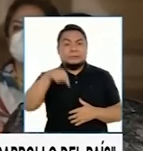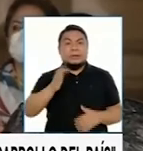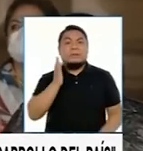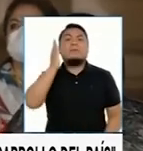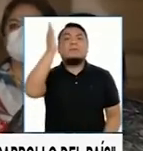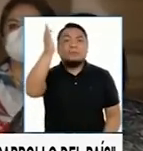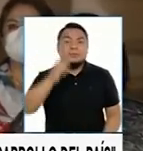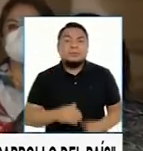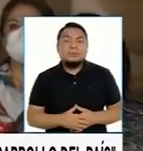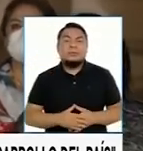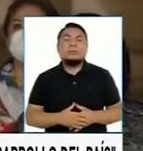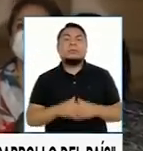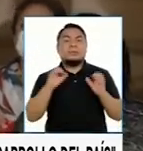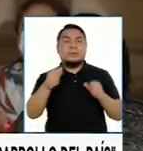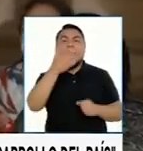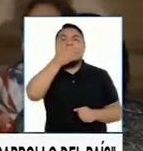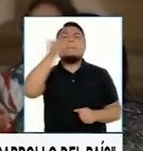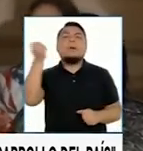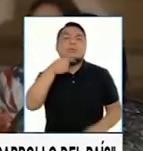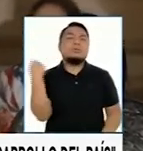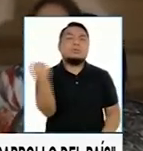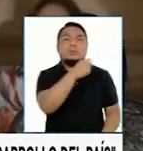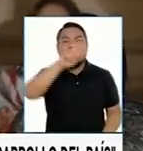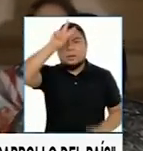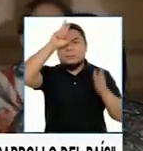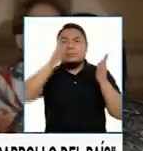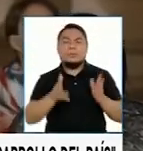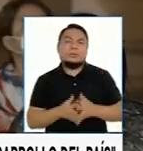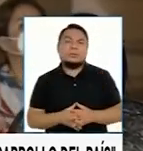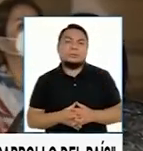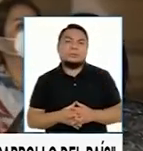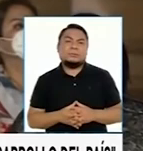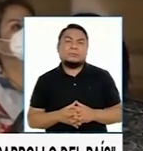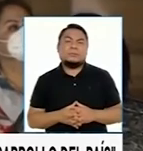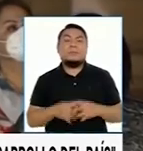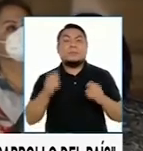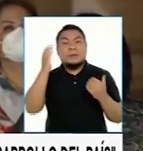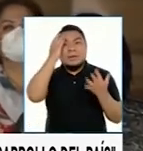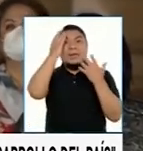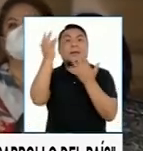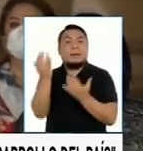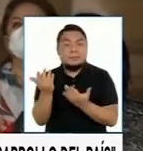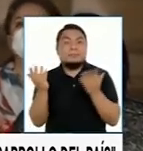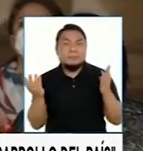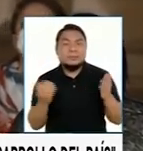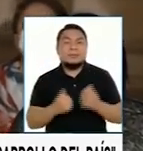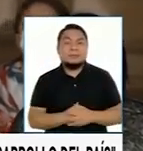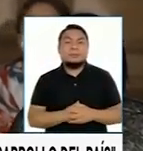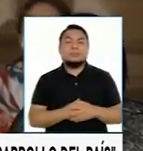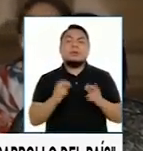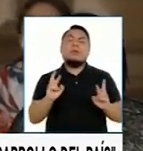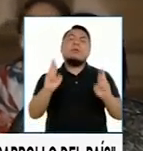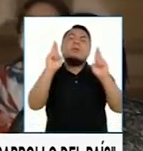aseguramiento de la calidad de la educación superior. Esto es uno de los temas más álgidos en este momento y eso es una de las razones por las cuales